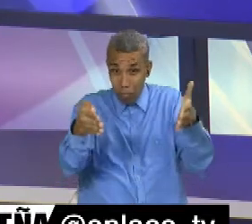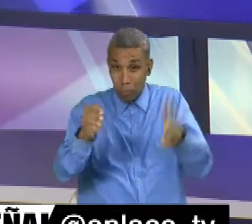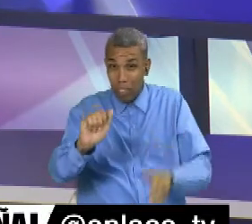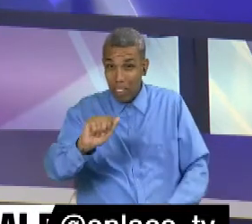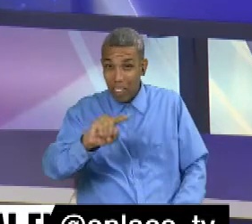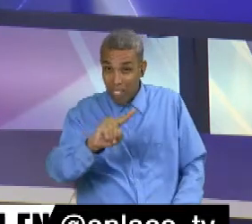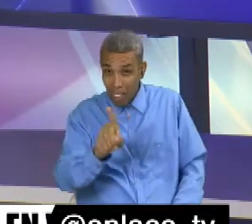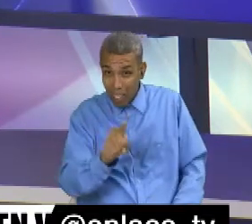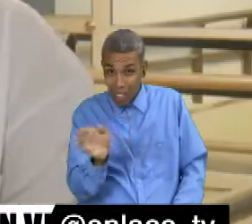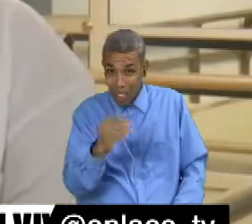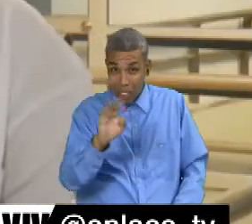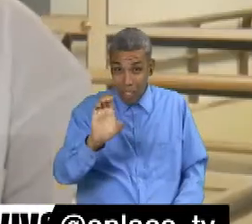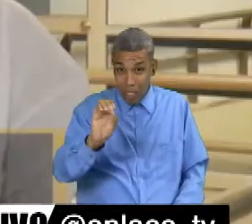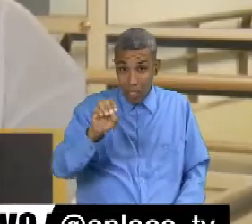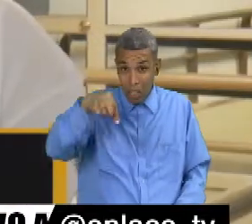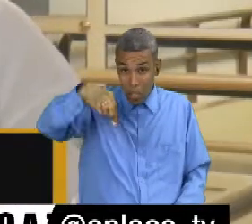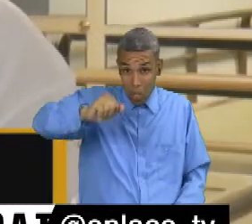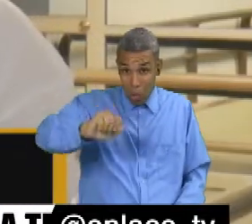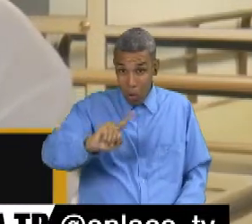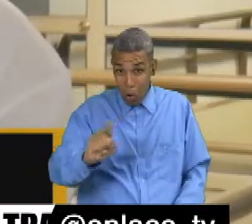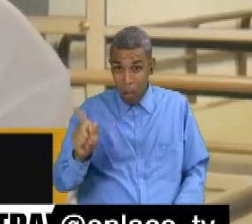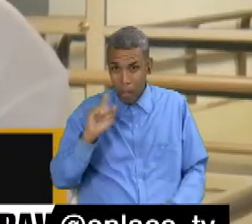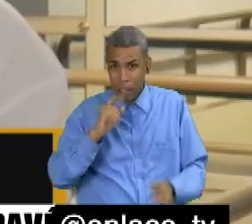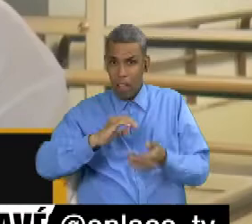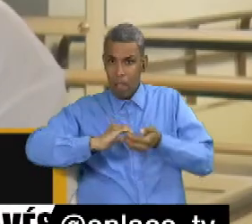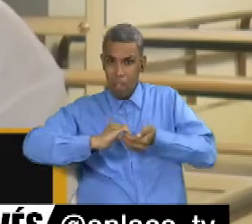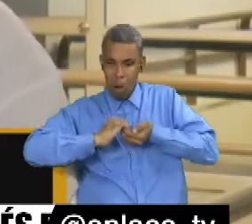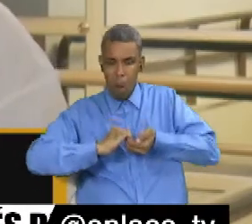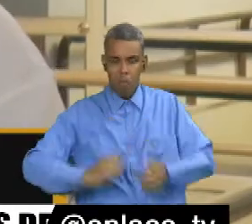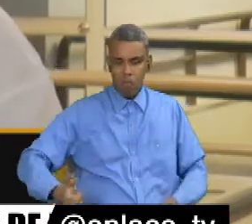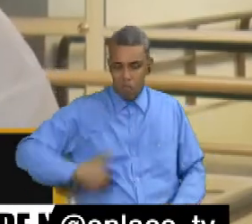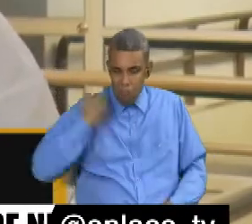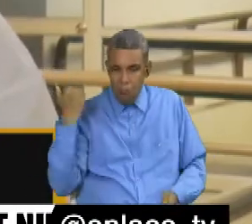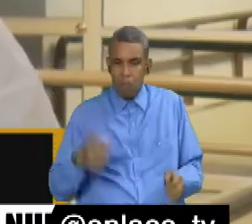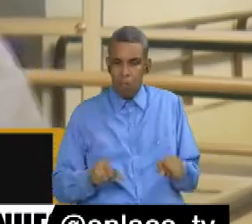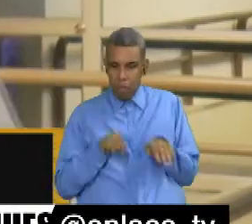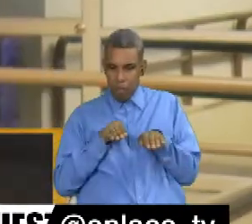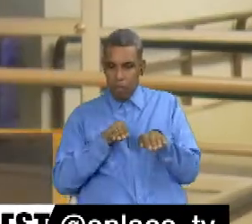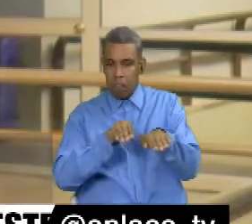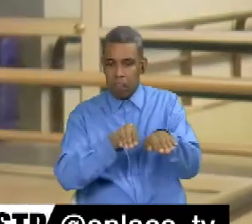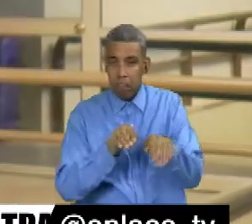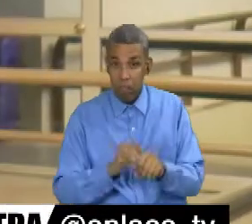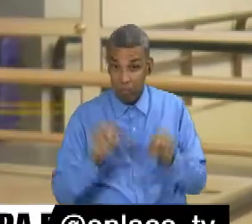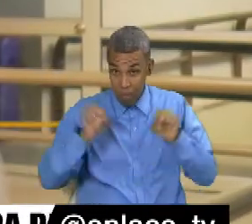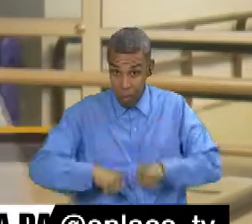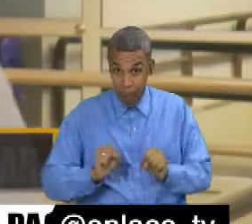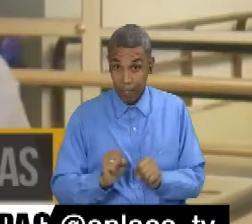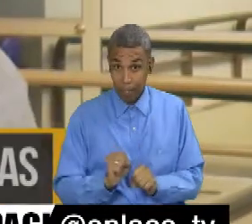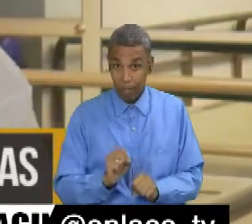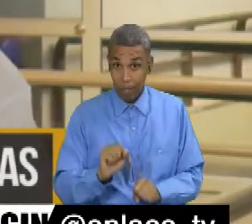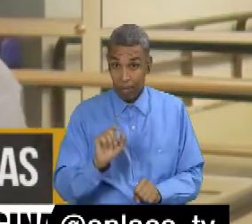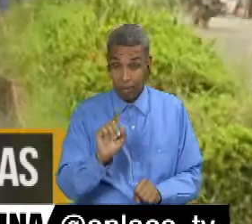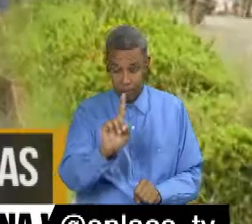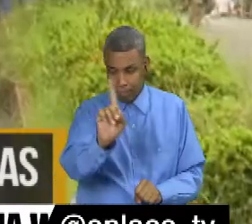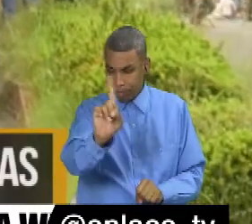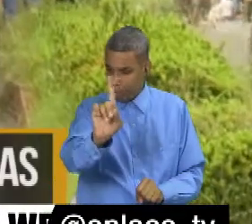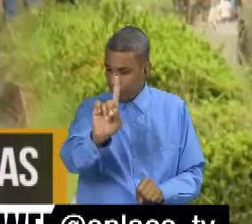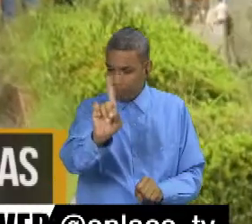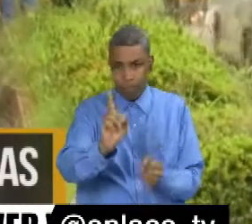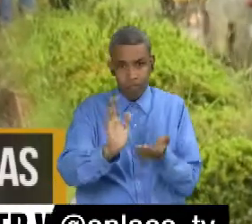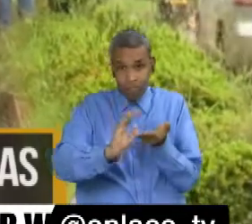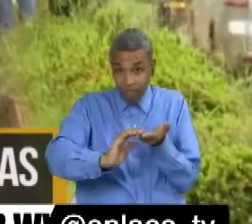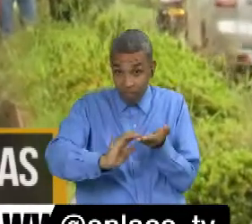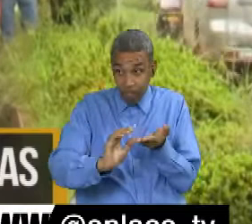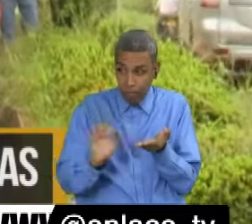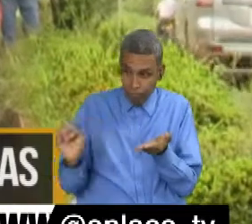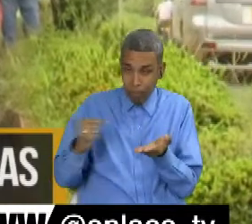ciudad. El director de tránsito y transporte fue enfático en asegurar que los conductores de tractomula que ingresaron a la